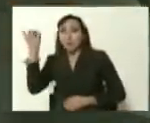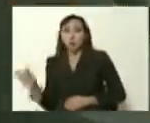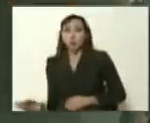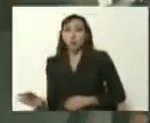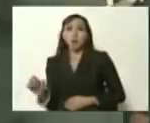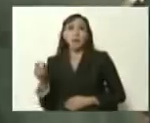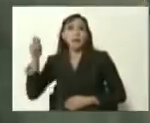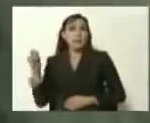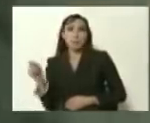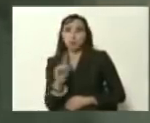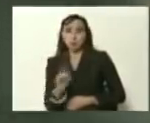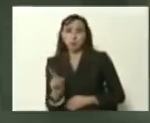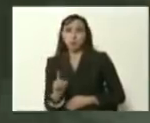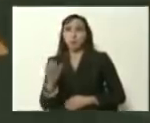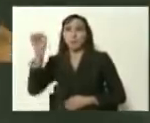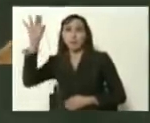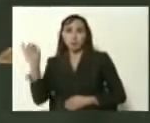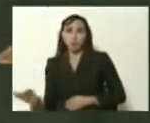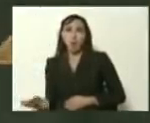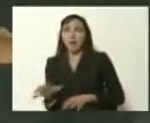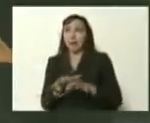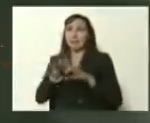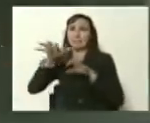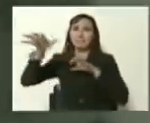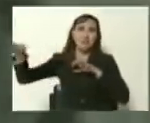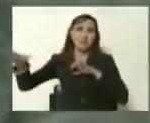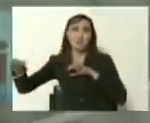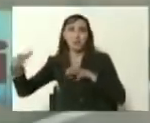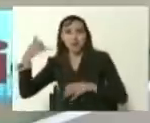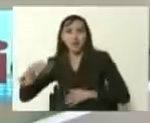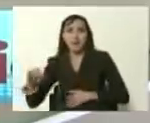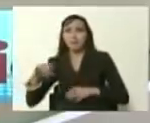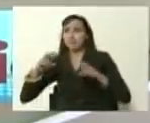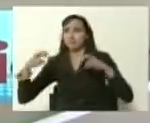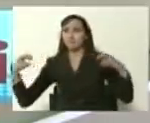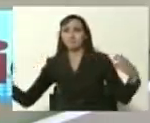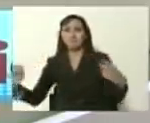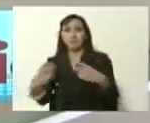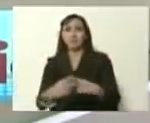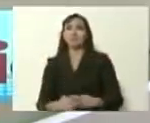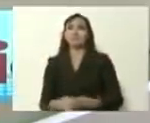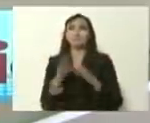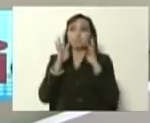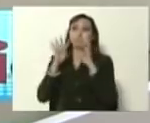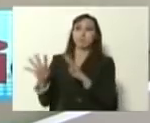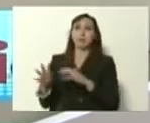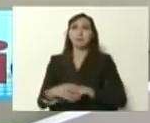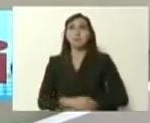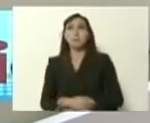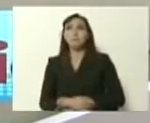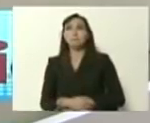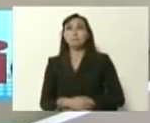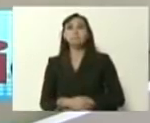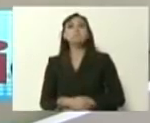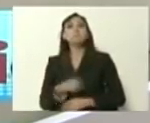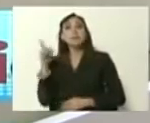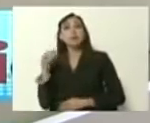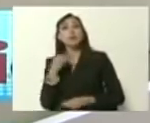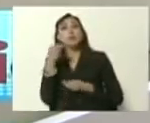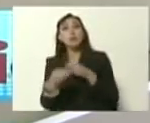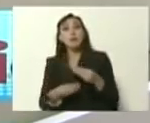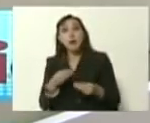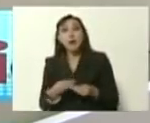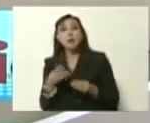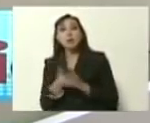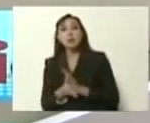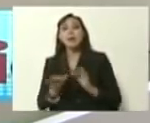que aquí hay más pastores que diputados y creo que podemos oírlos a ellos, ¿verdad que sí? Es lo que ocurre a esta hora, Marilyn y amigos. Esto es en